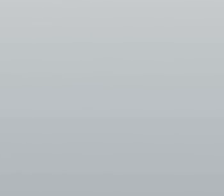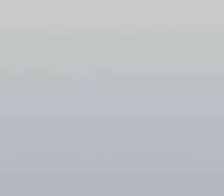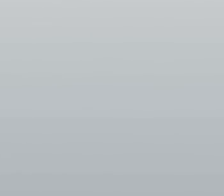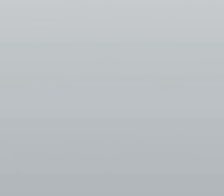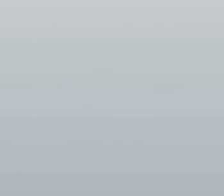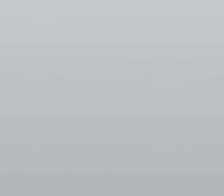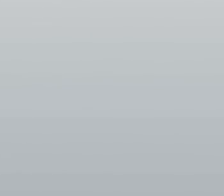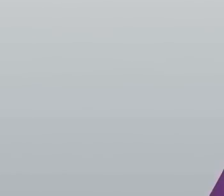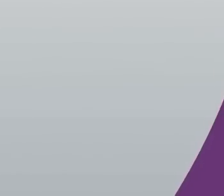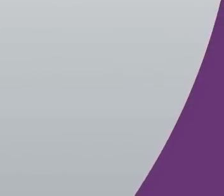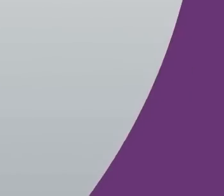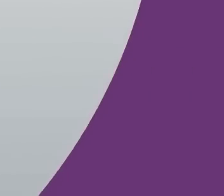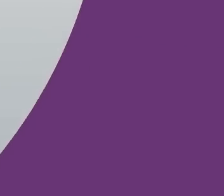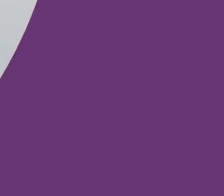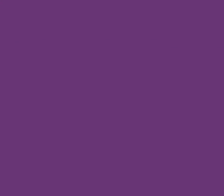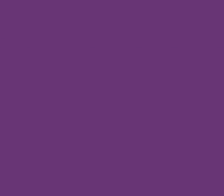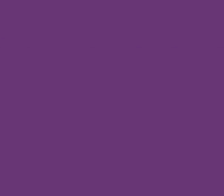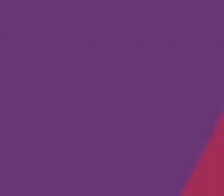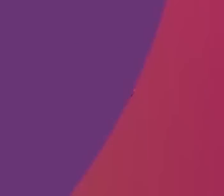Así que enciéndete,